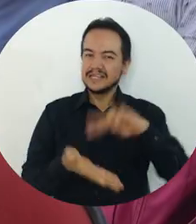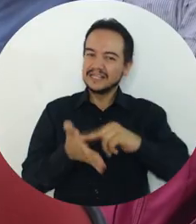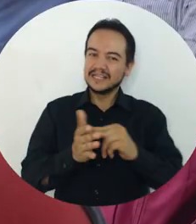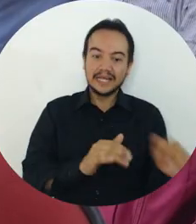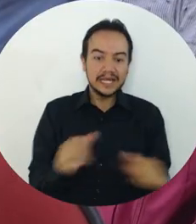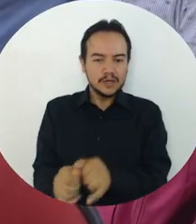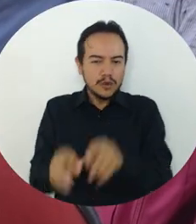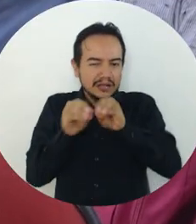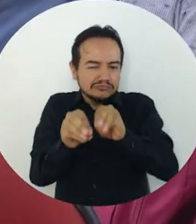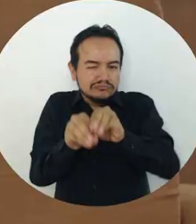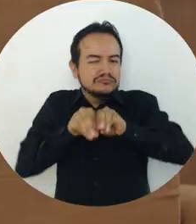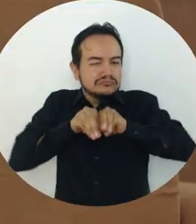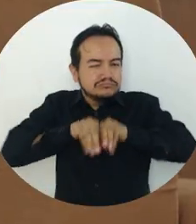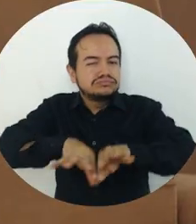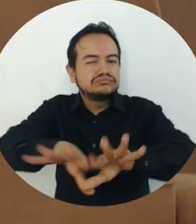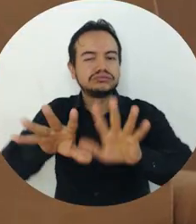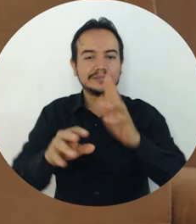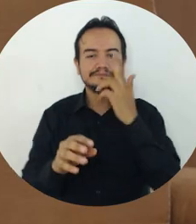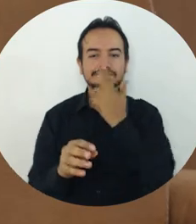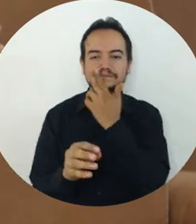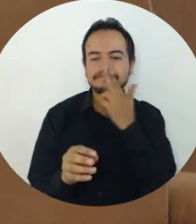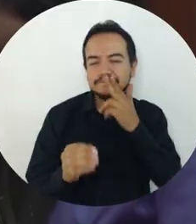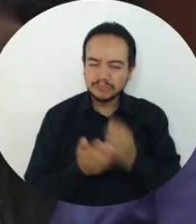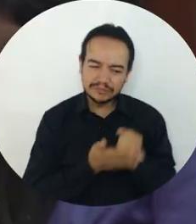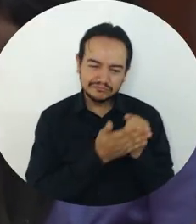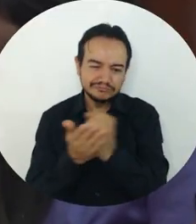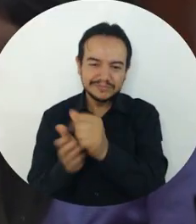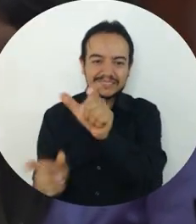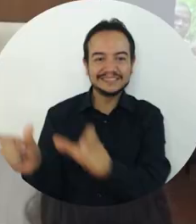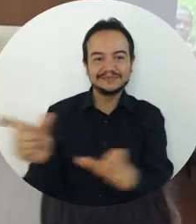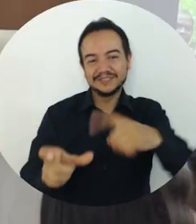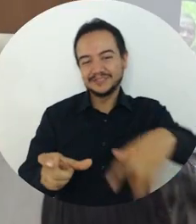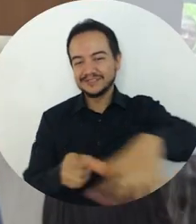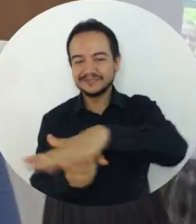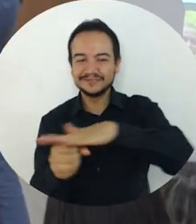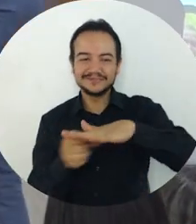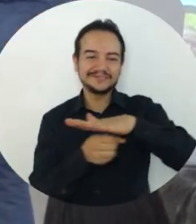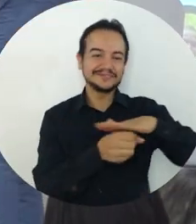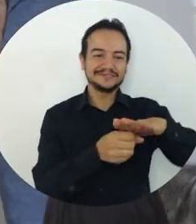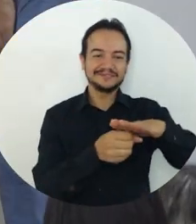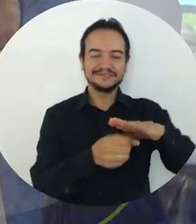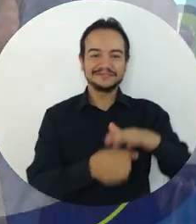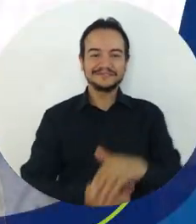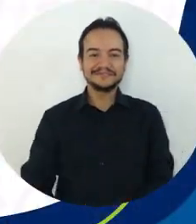su compromiso con la divulgación de información para fortalecer estos procesos en las comunidades.